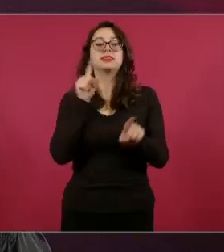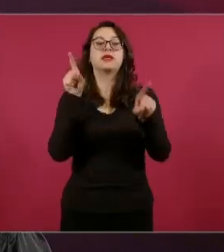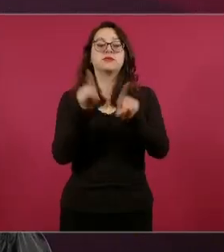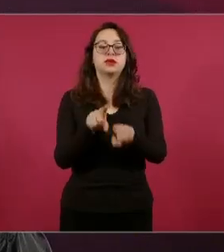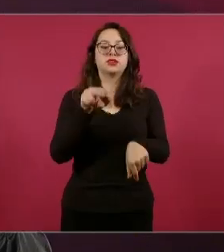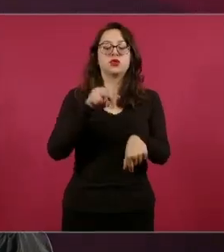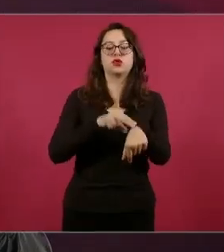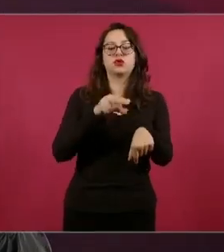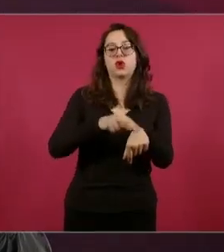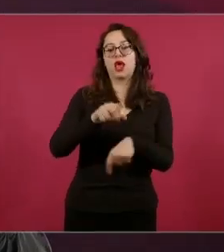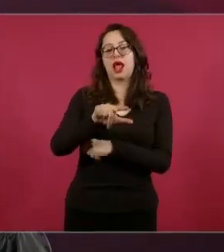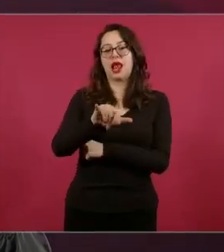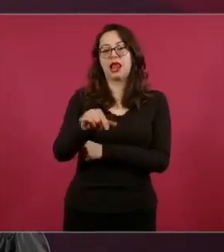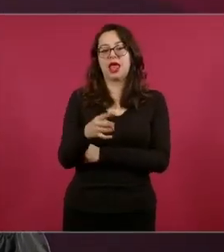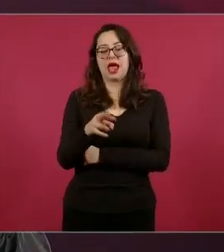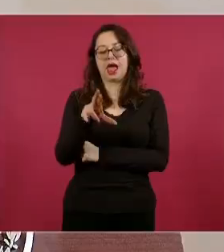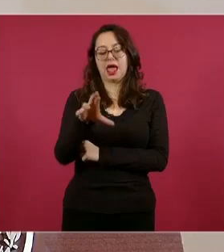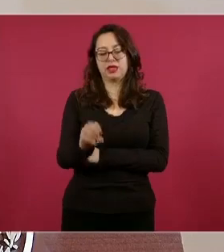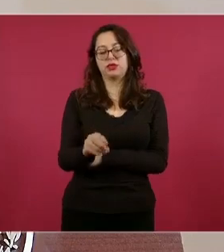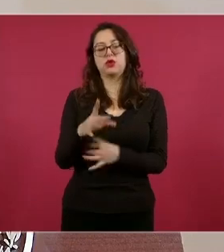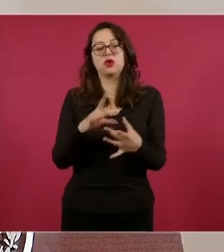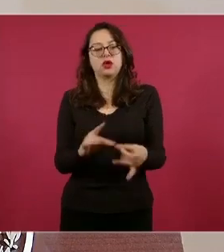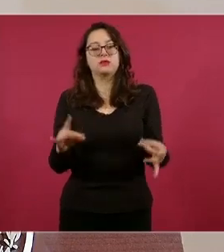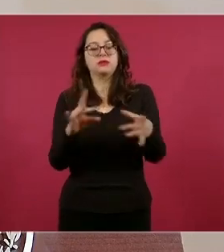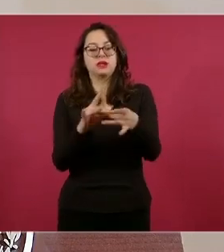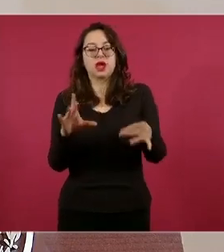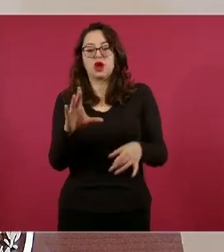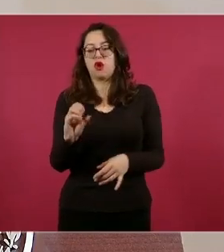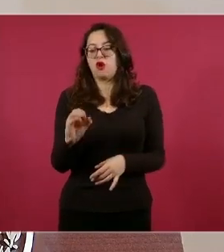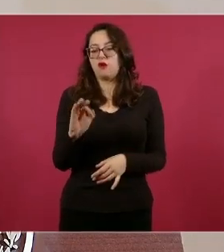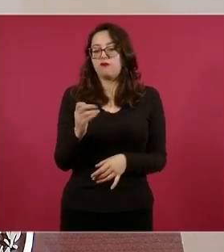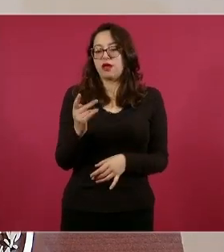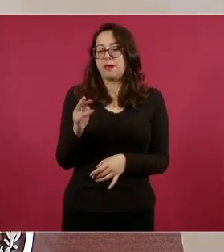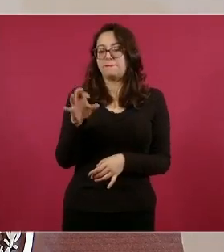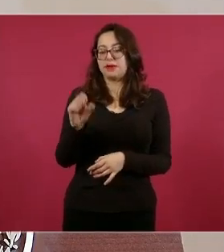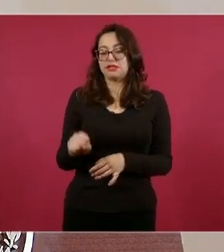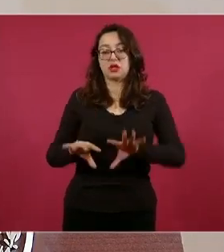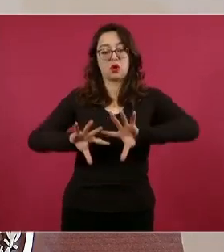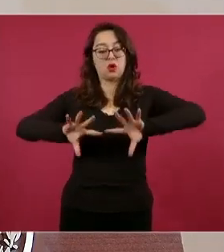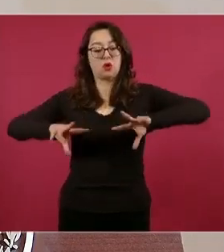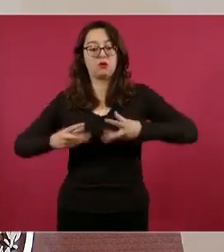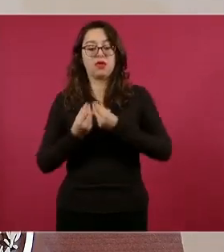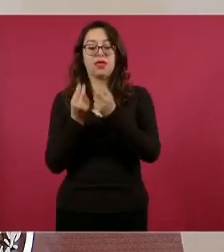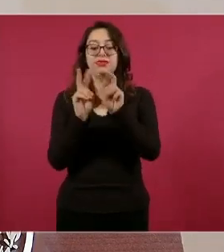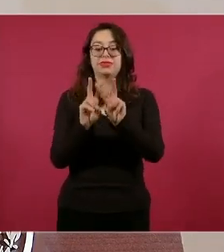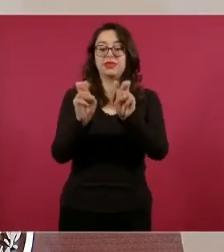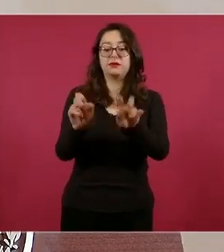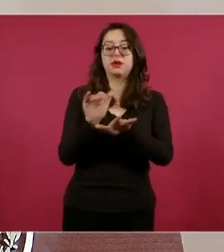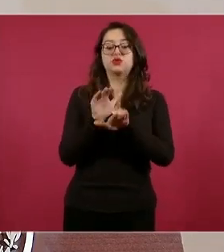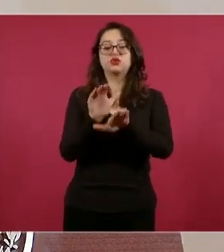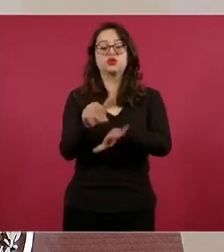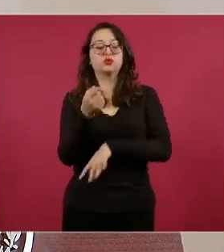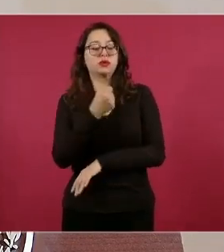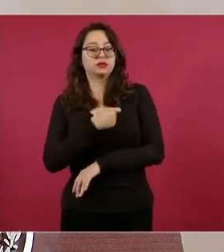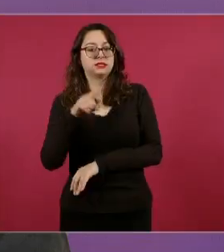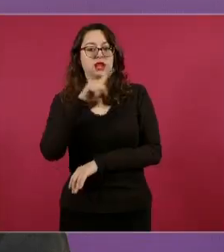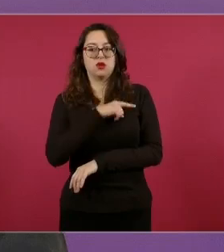Sbarch, titular de COFEPRIS, el paquete que tiene que ver con la atención a